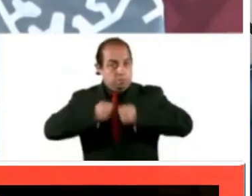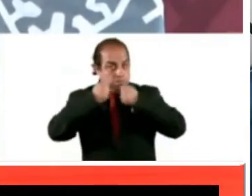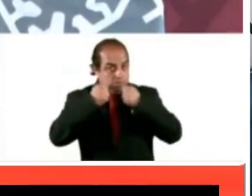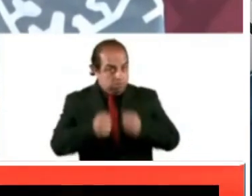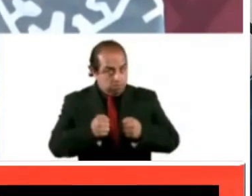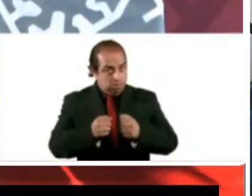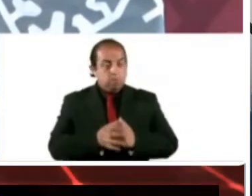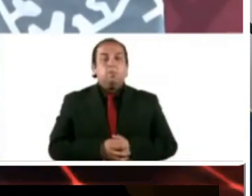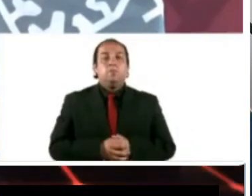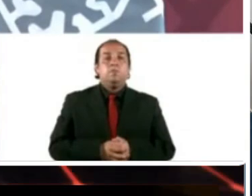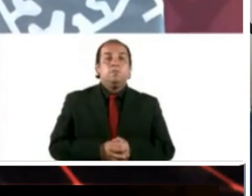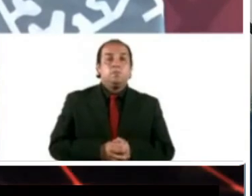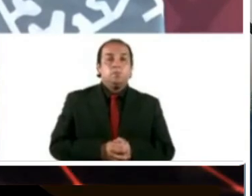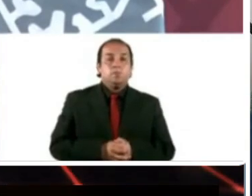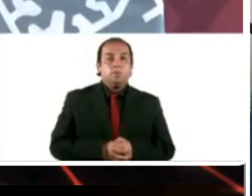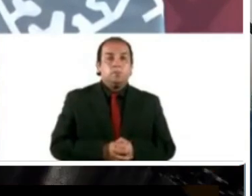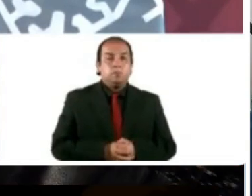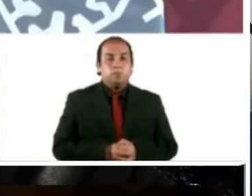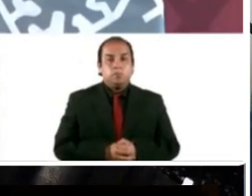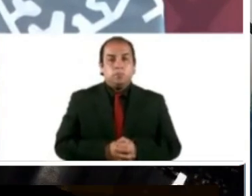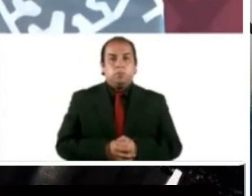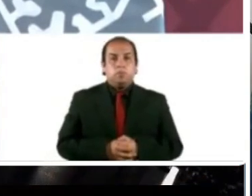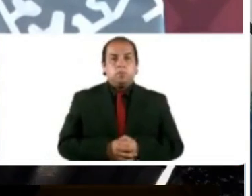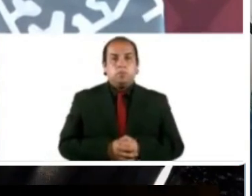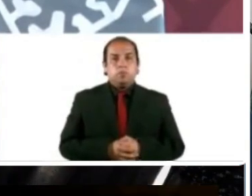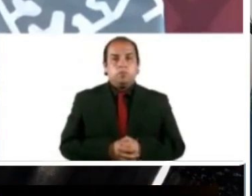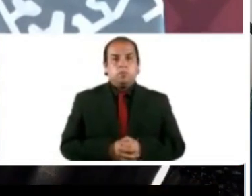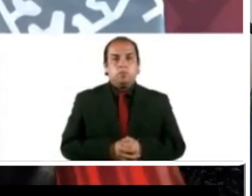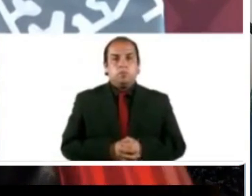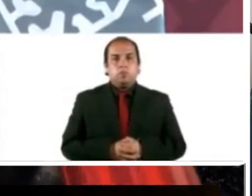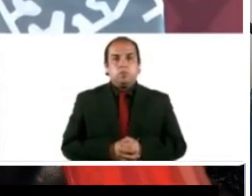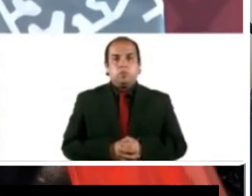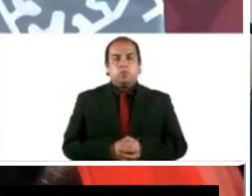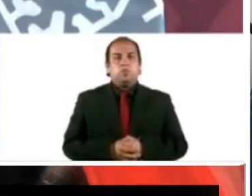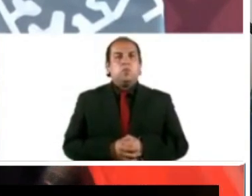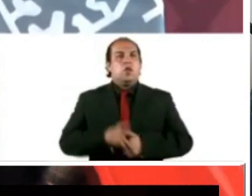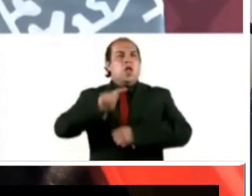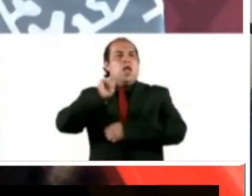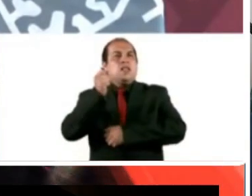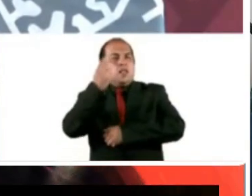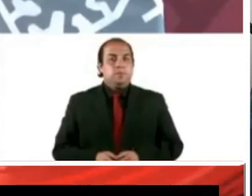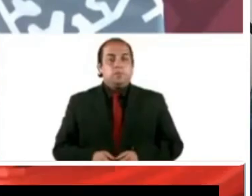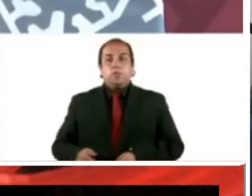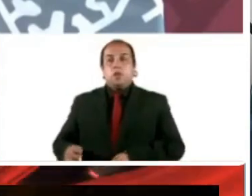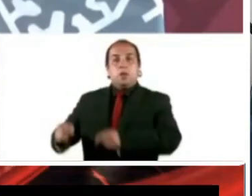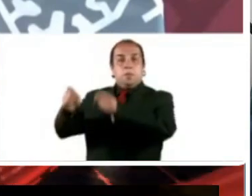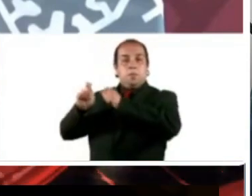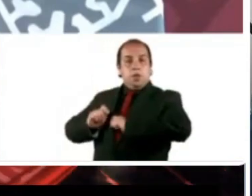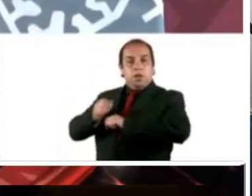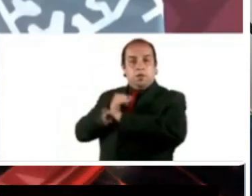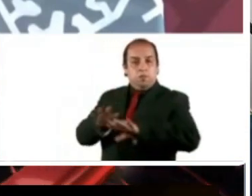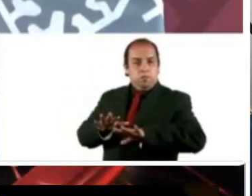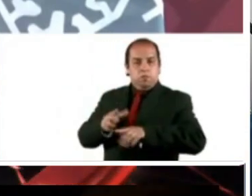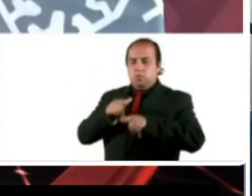ni cuestiona que el senador Mancera es el que inauguró la línea 12, cuando